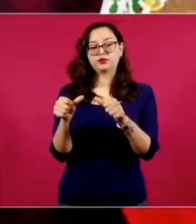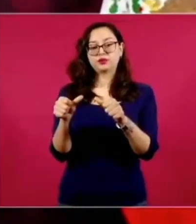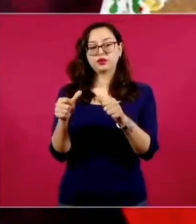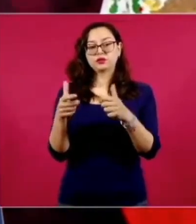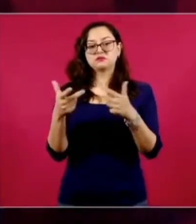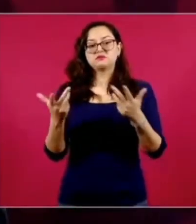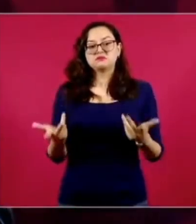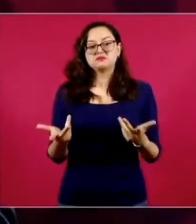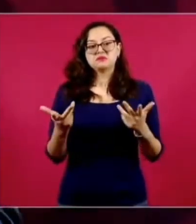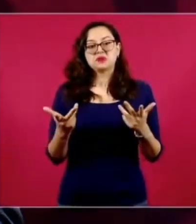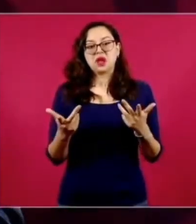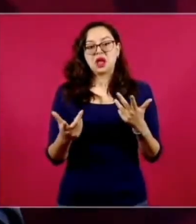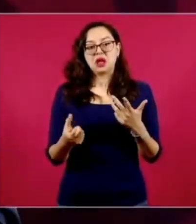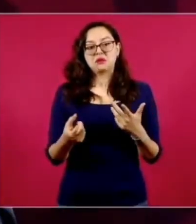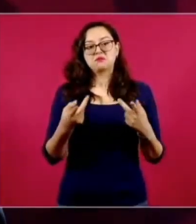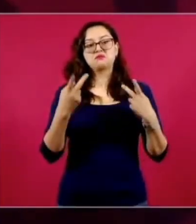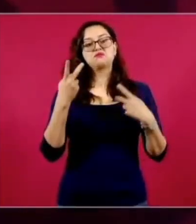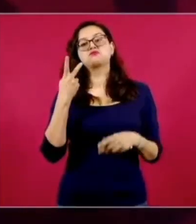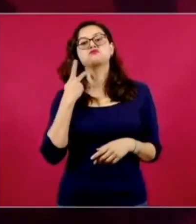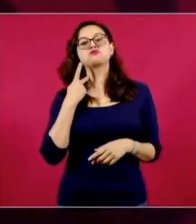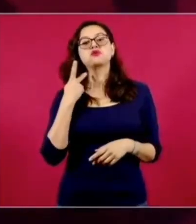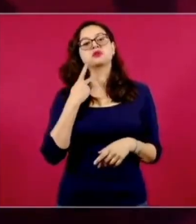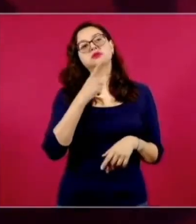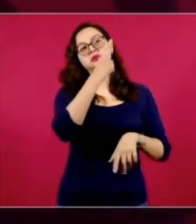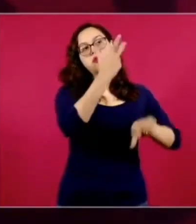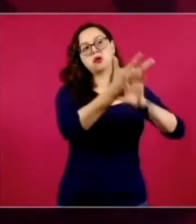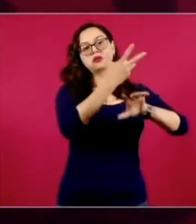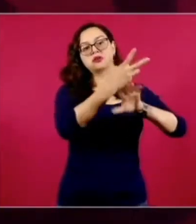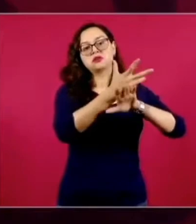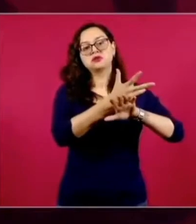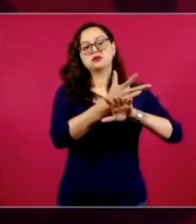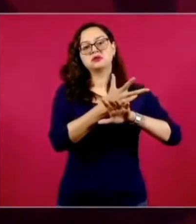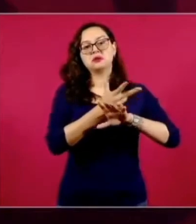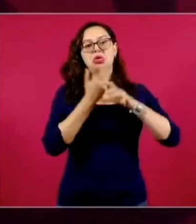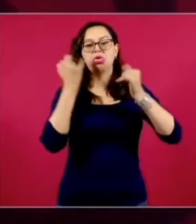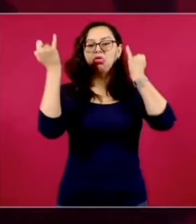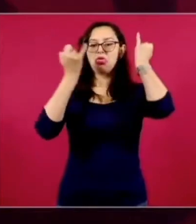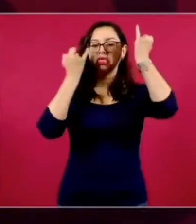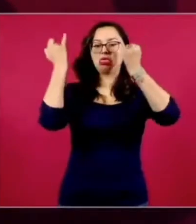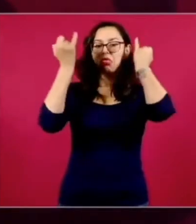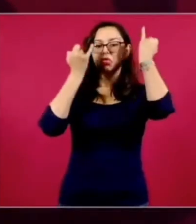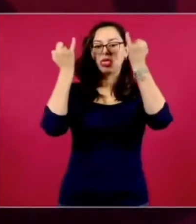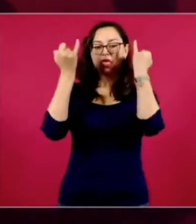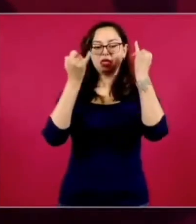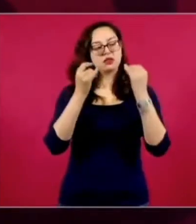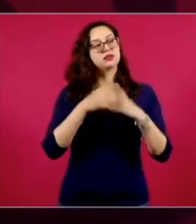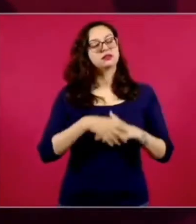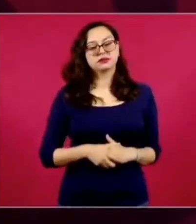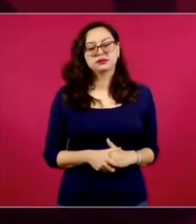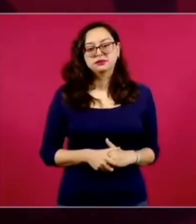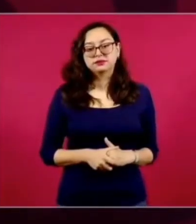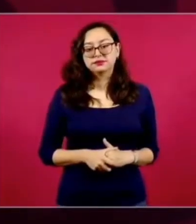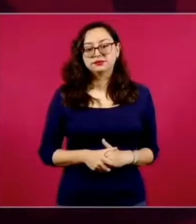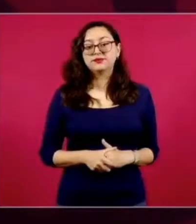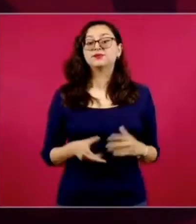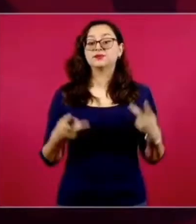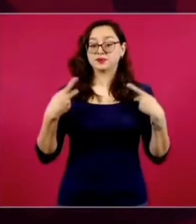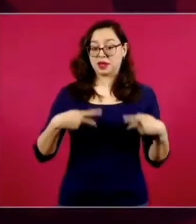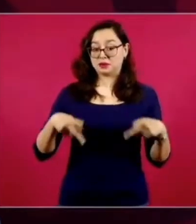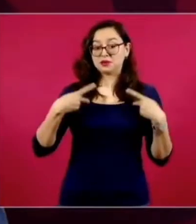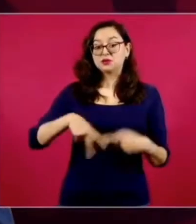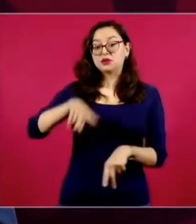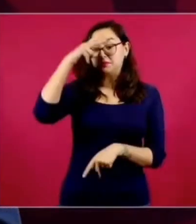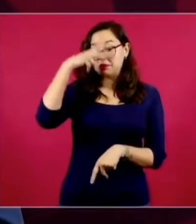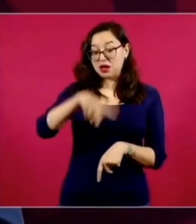sin fundamento algunos políticos en Estados Unidos. Esos migrantes